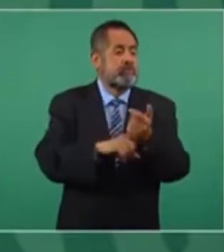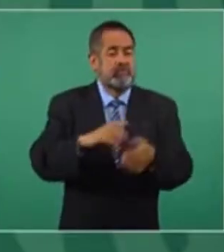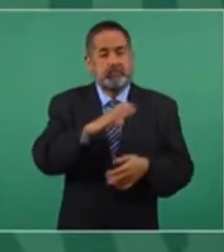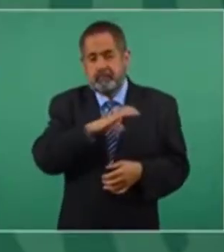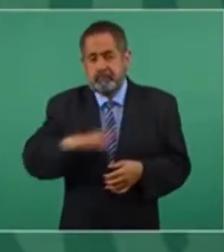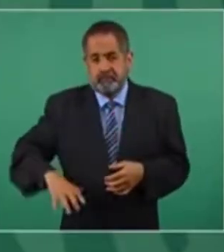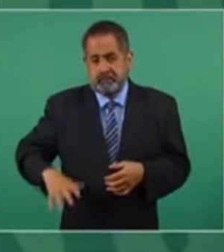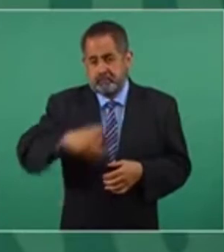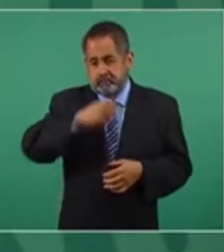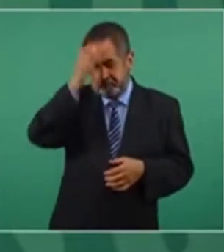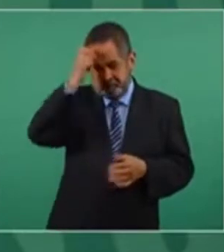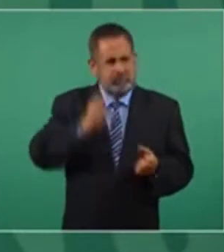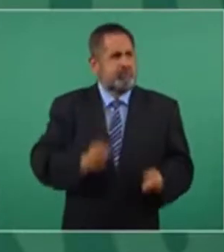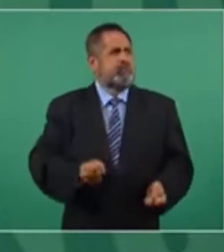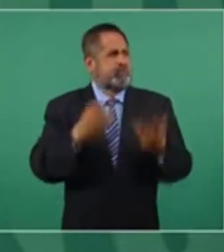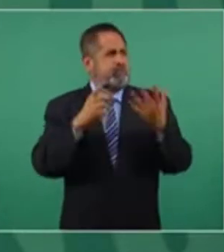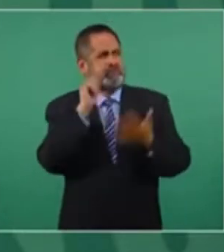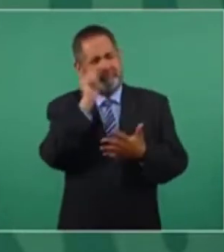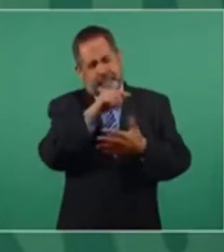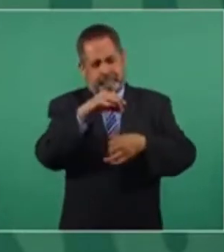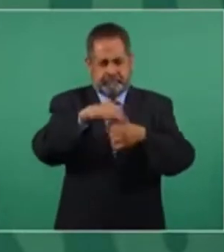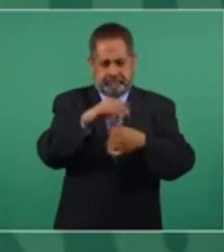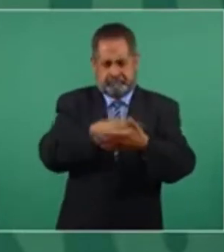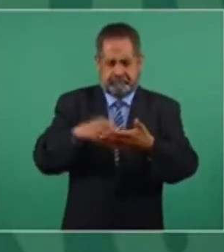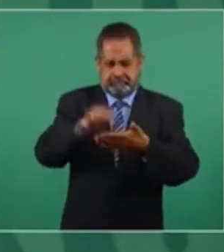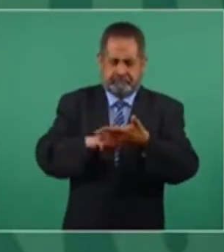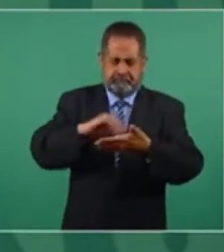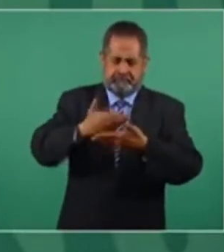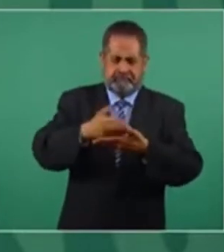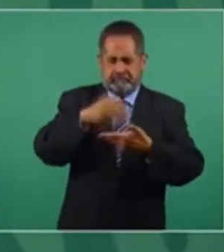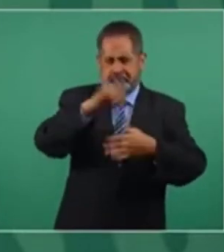candidatos que se van a elegir,